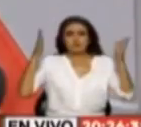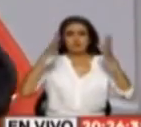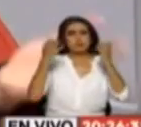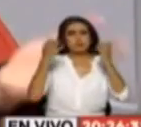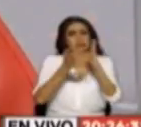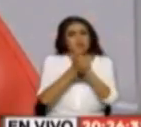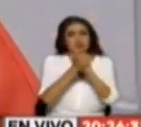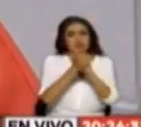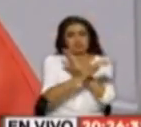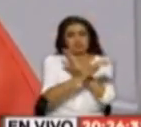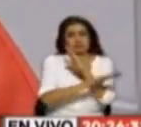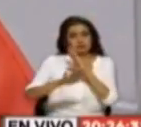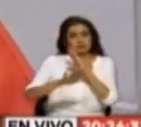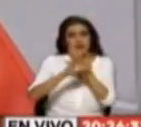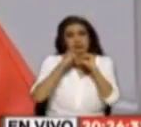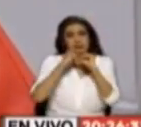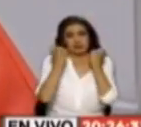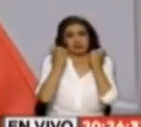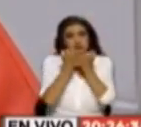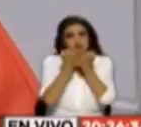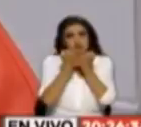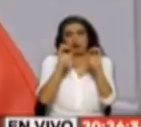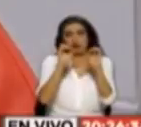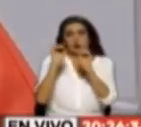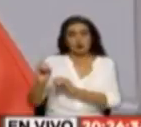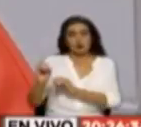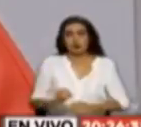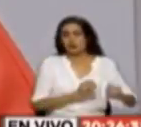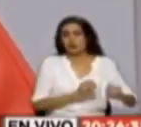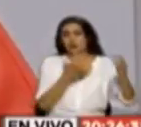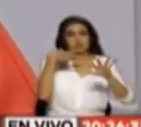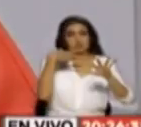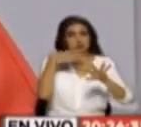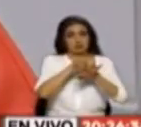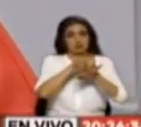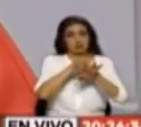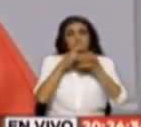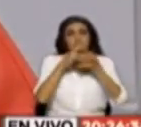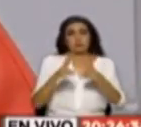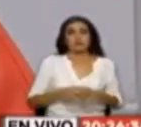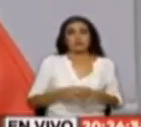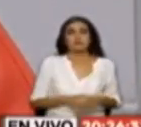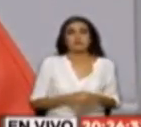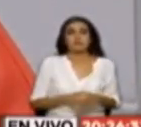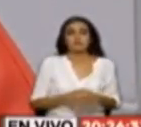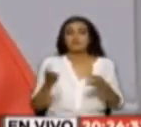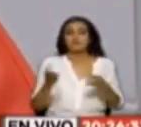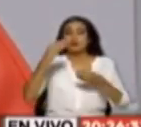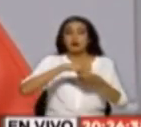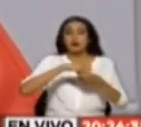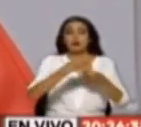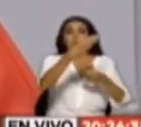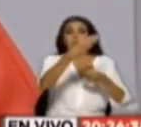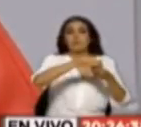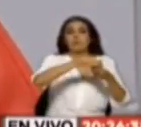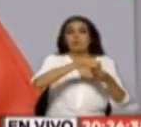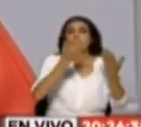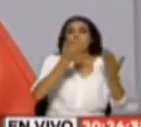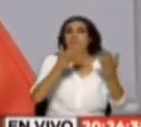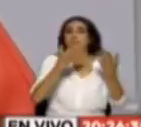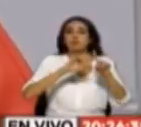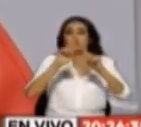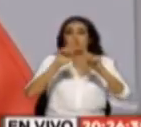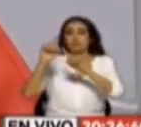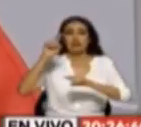capacidades de las asociaciones, por ejemplo, o de los organismos de integración que son fundamentales, incorporando también elementos de incentivo